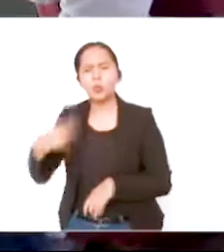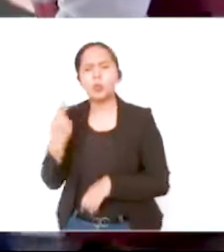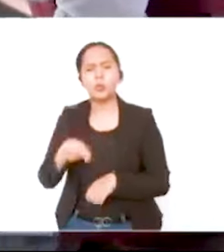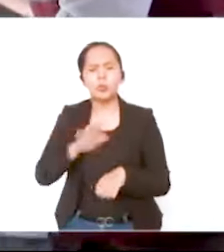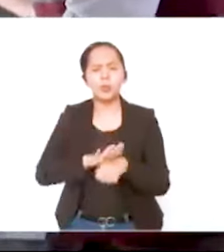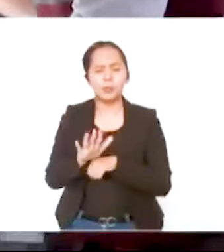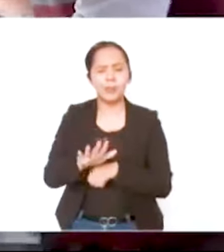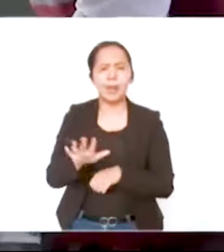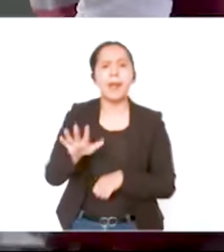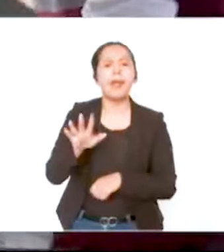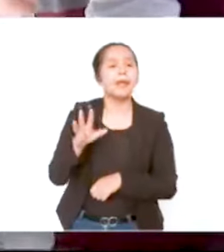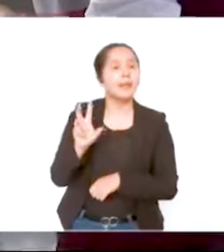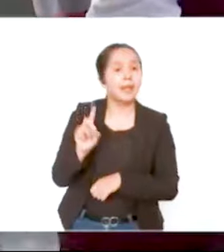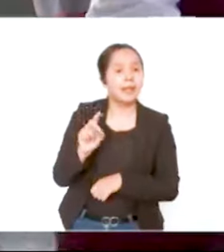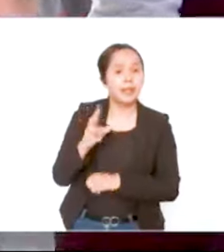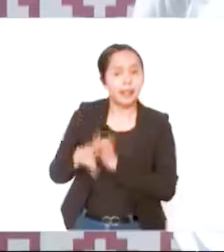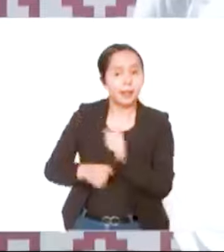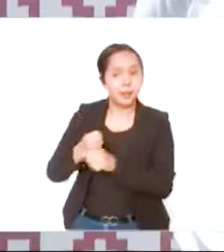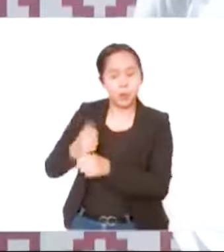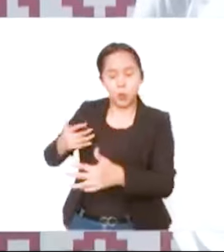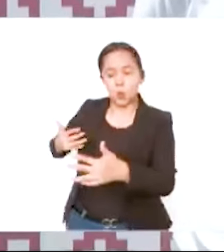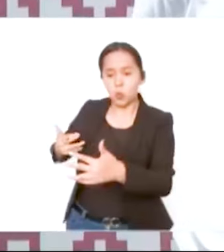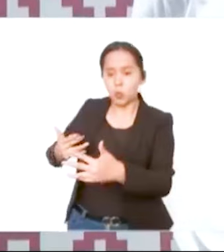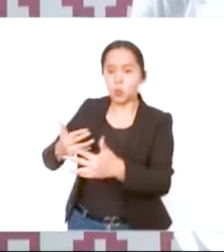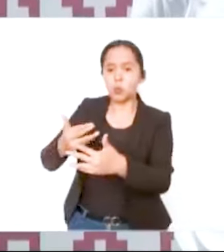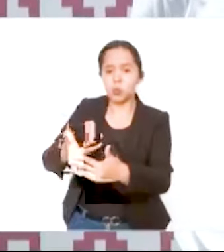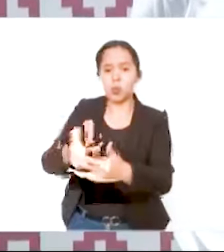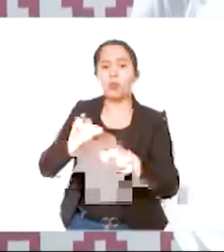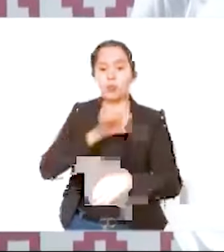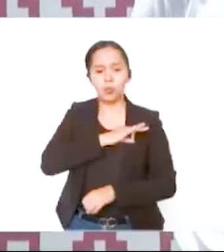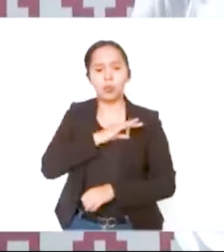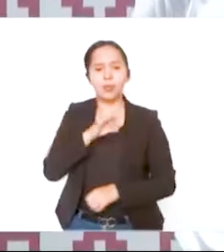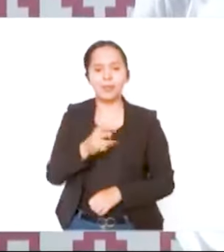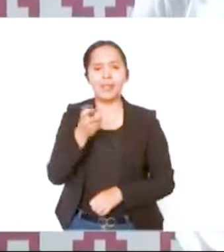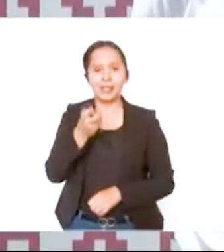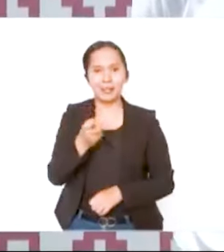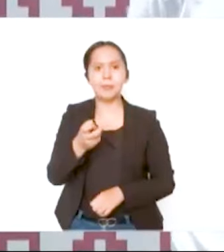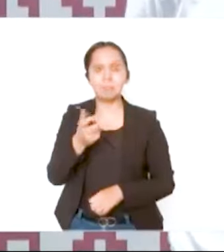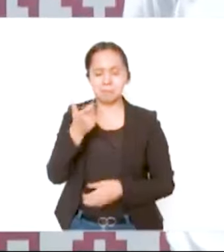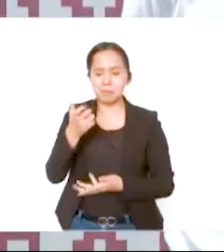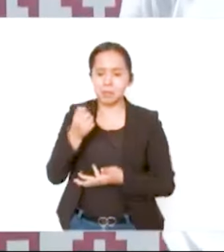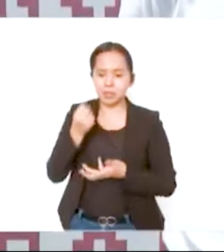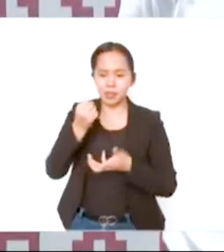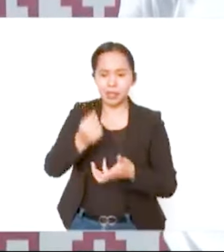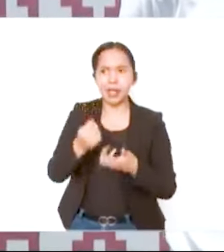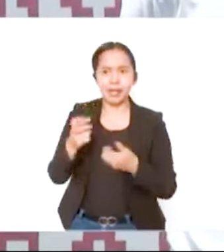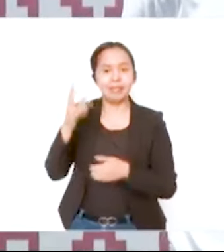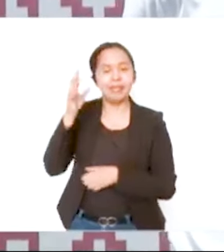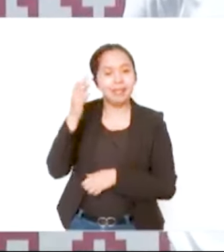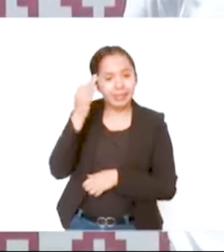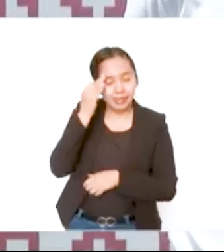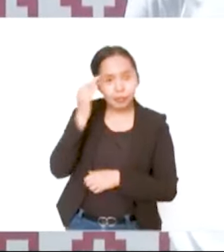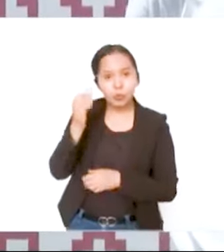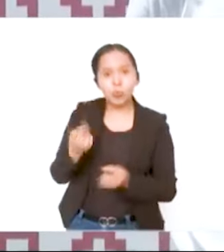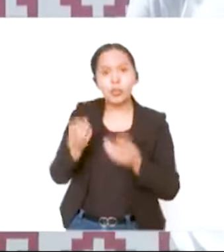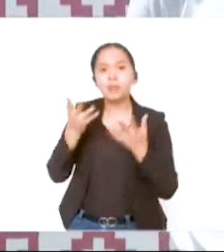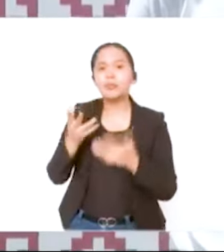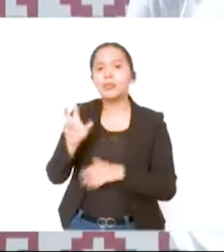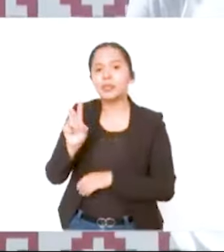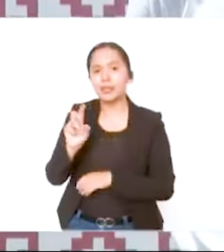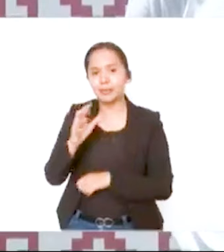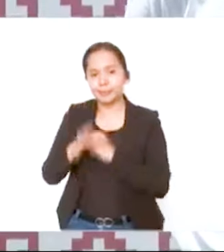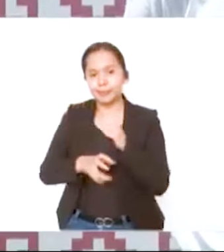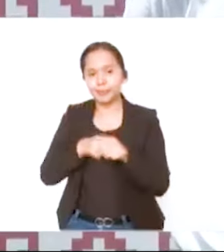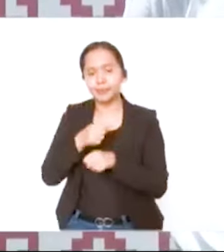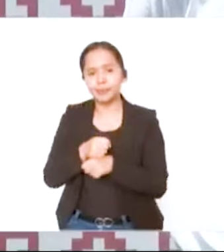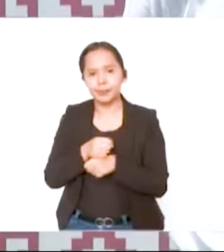30 años, lo cual es muy importante, es decir, podemos pensar que esta inversión va a durar 30 años, son dos